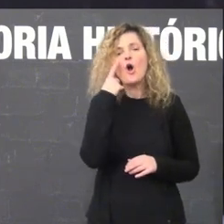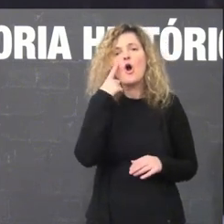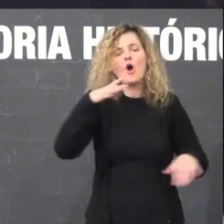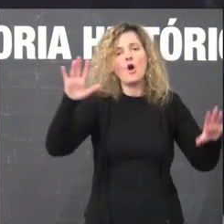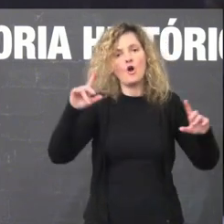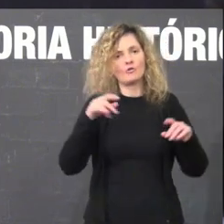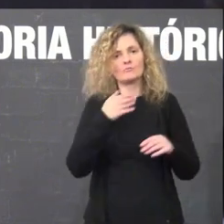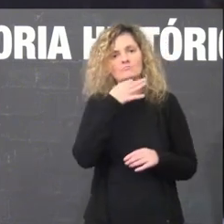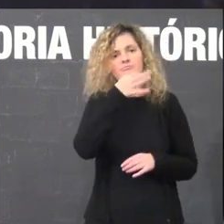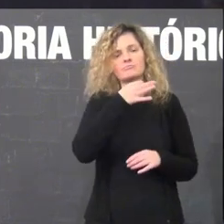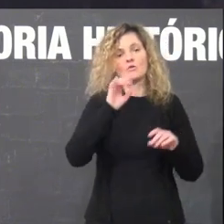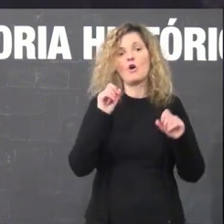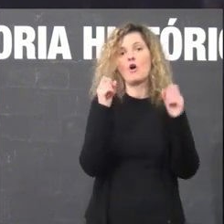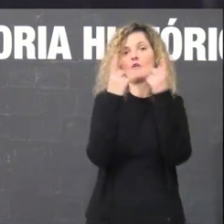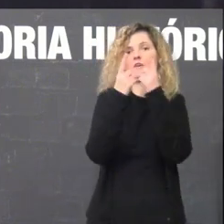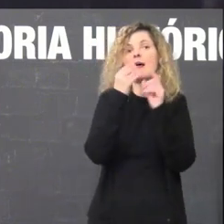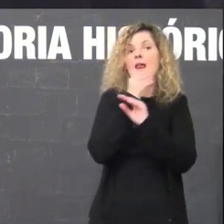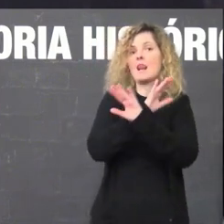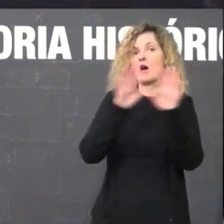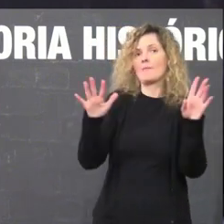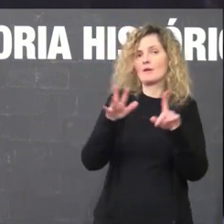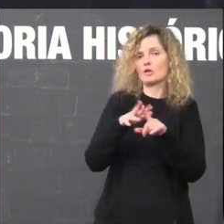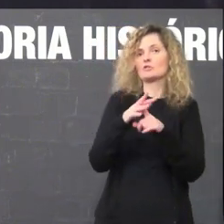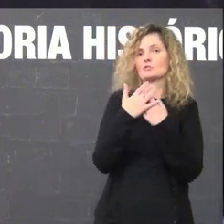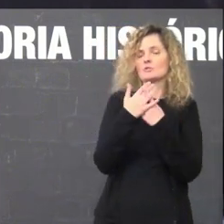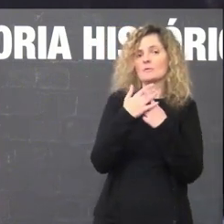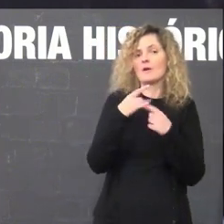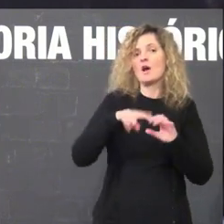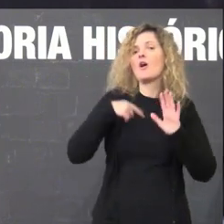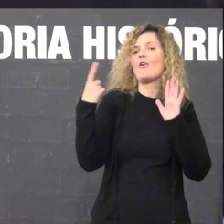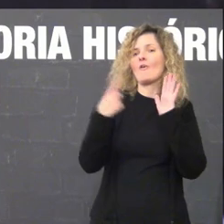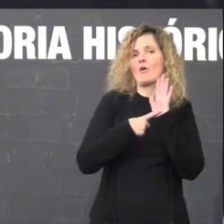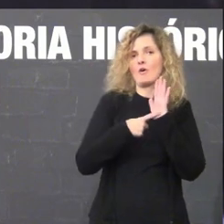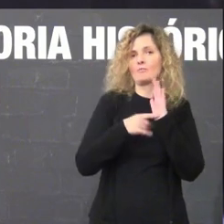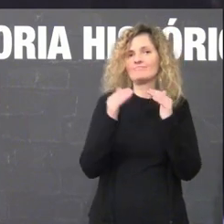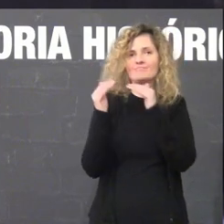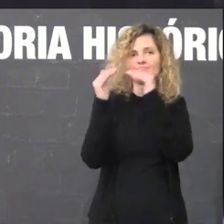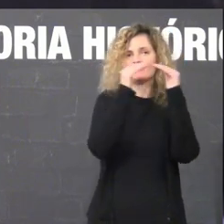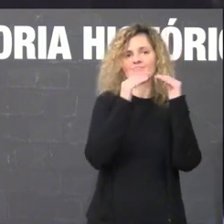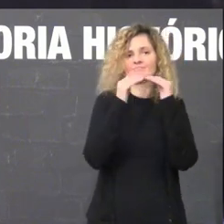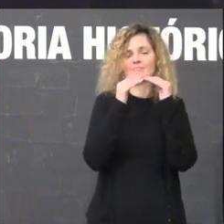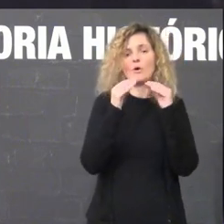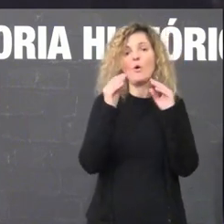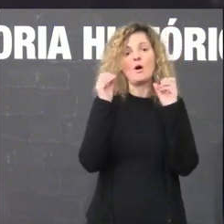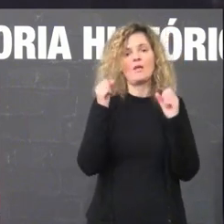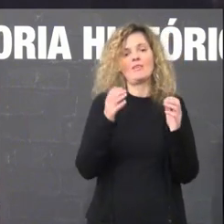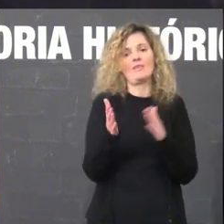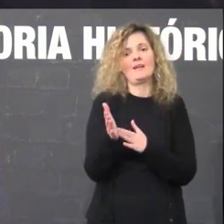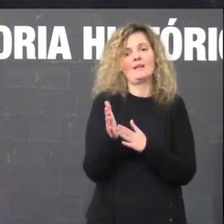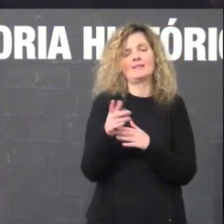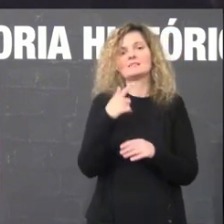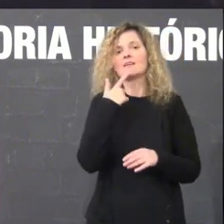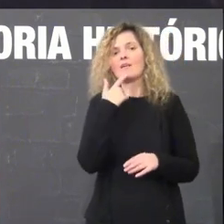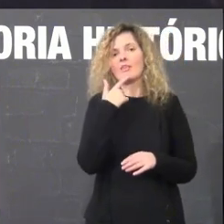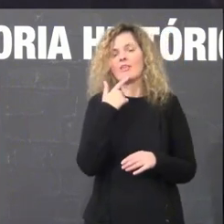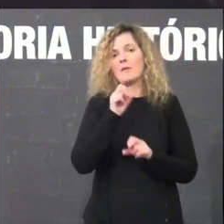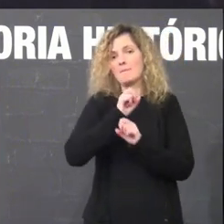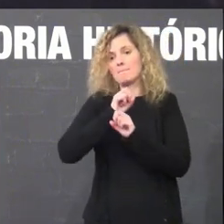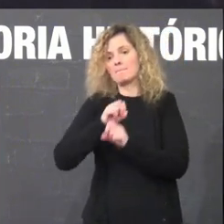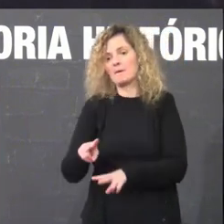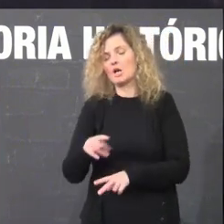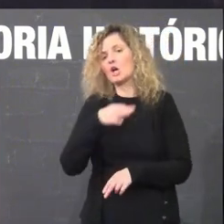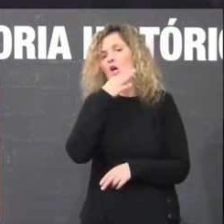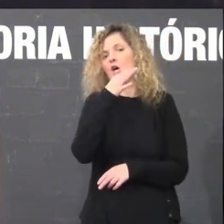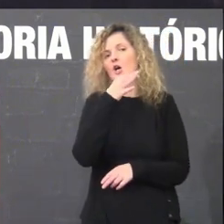Ese es el relato oficial en el mejor de los casos porque ni siquiera es el completamente hegemónico dentro de la derecha y hay un relato que es todavía peor